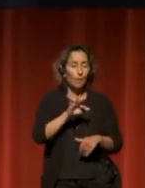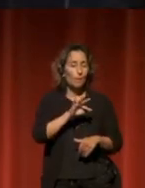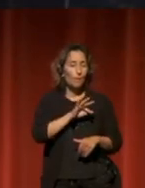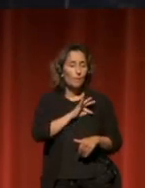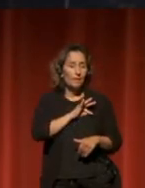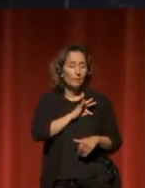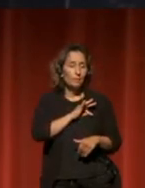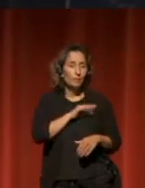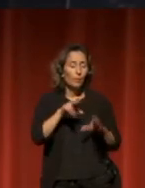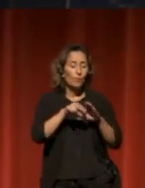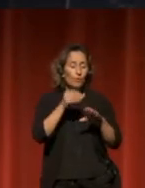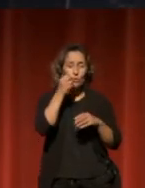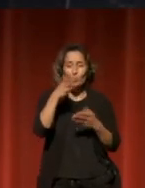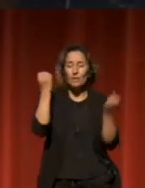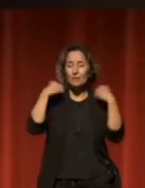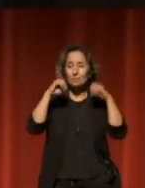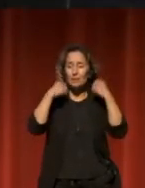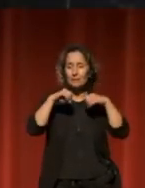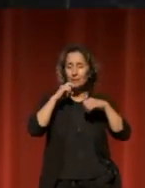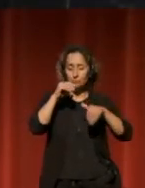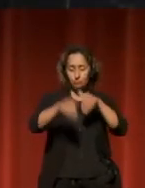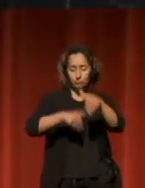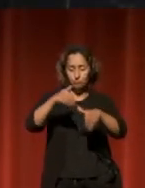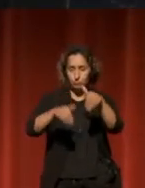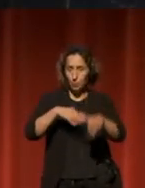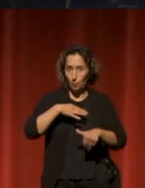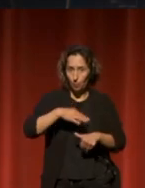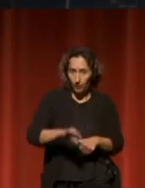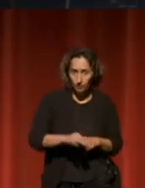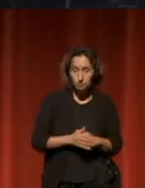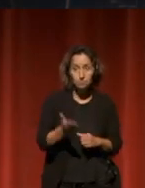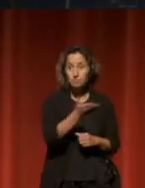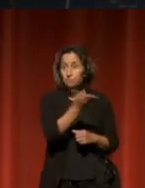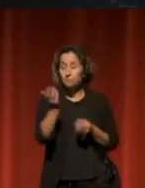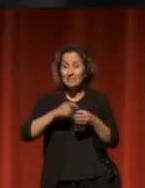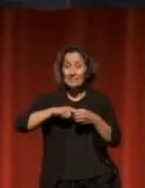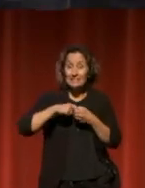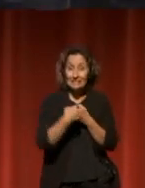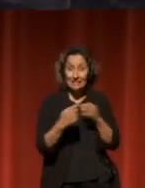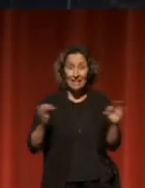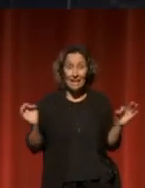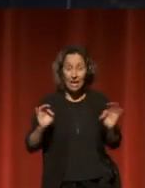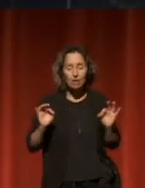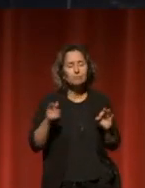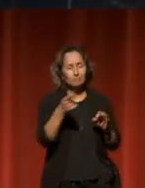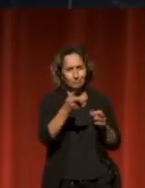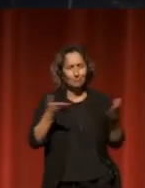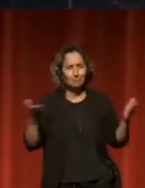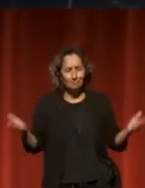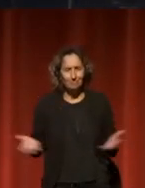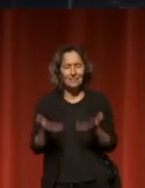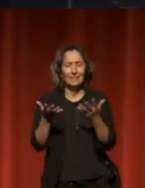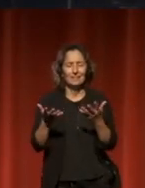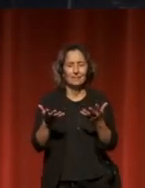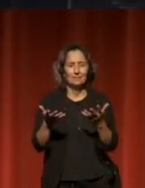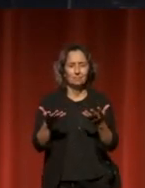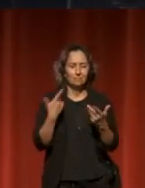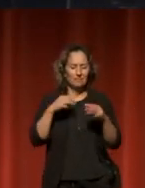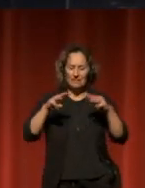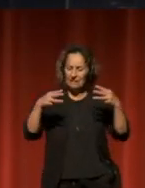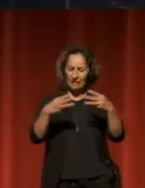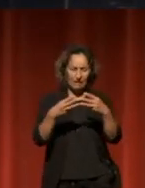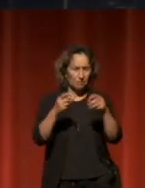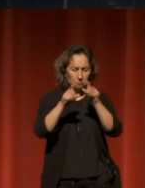al mejor vídeo de buenas prácticas. Los que no hayáis participado, os invitamos a que descarguéis esta aplicación buscándola a través de cualquier buscador de